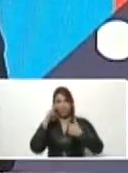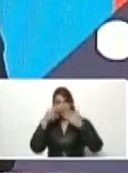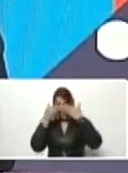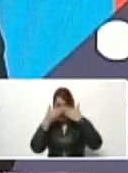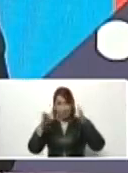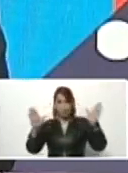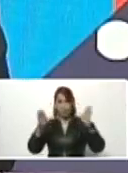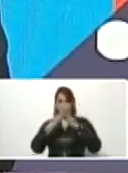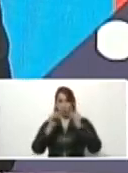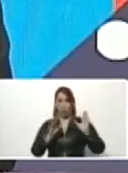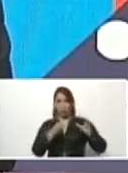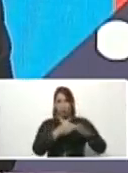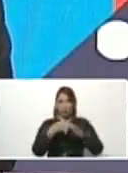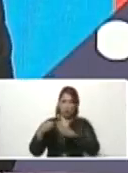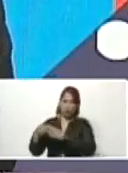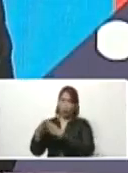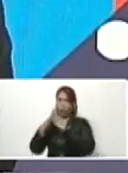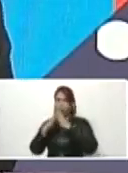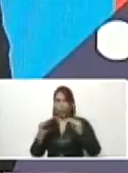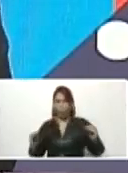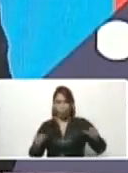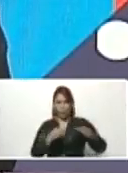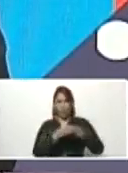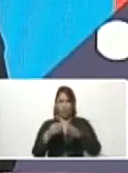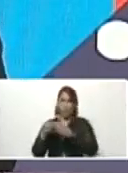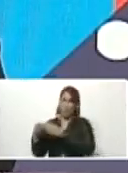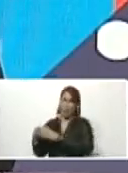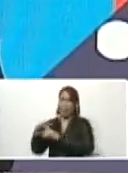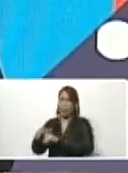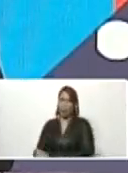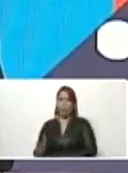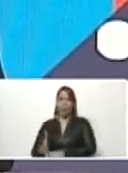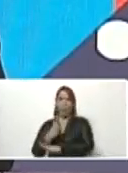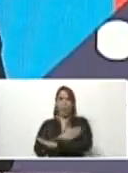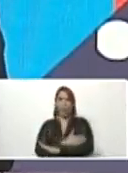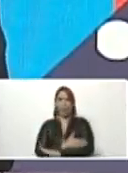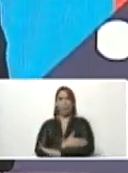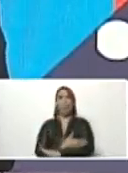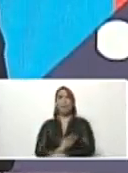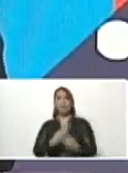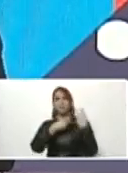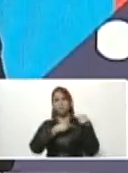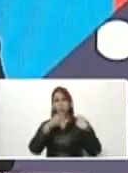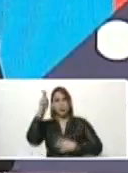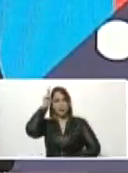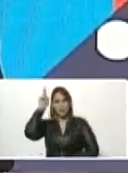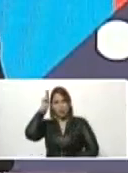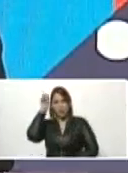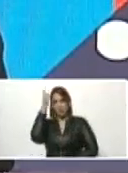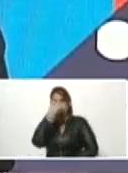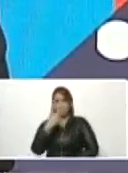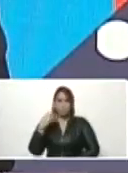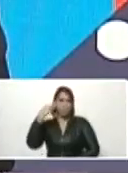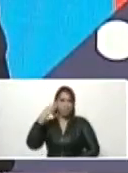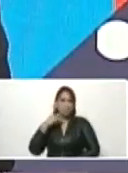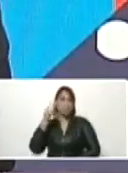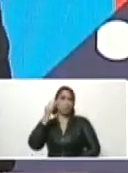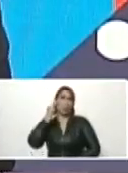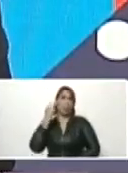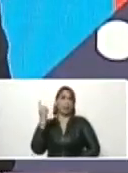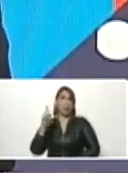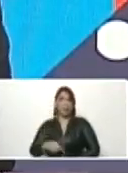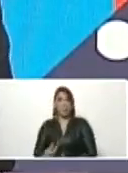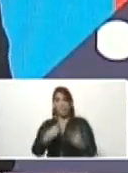los sectores excluidos de la historiografía tradicional, el papel de los pueblos indígenas, de los afrodescendientes y de la mujer, que tuvo un